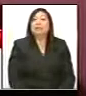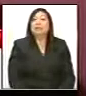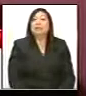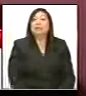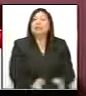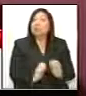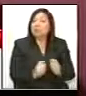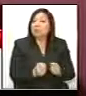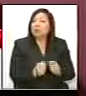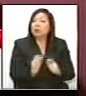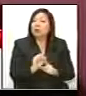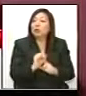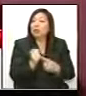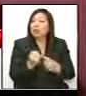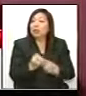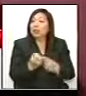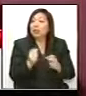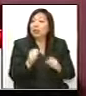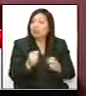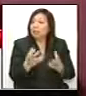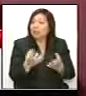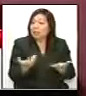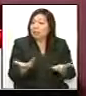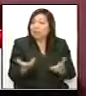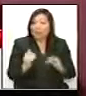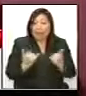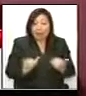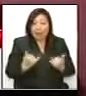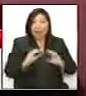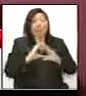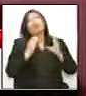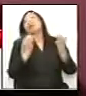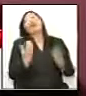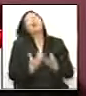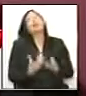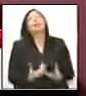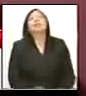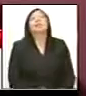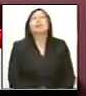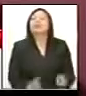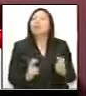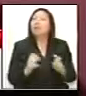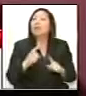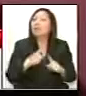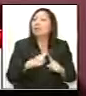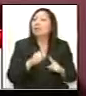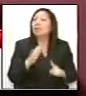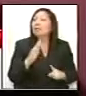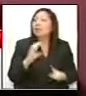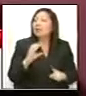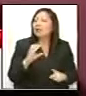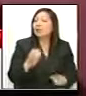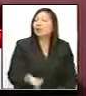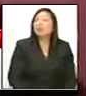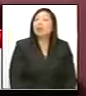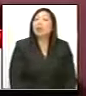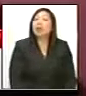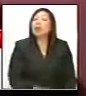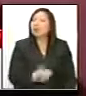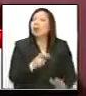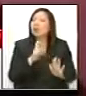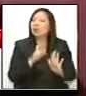otorga prioridad a la política social, y eso queremos nosotros desde el Congreso de la República, no solamente en el tema de tuberculosis, sino en otros